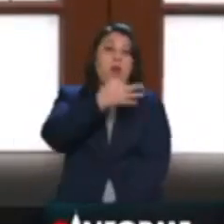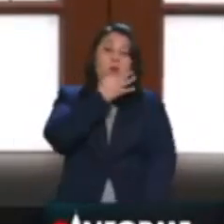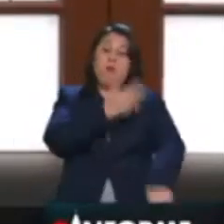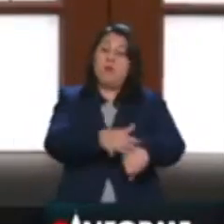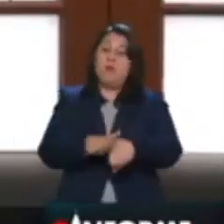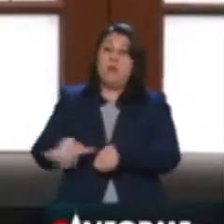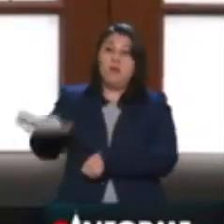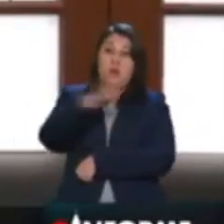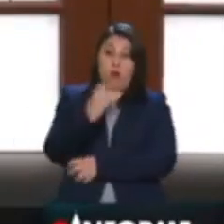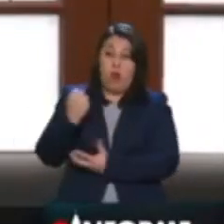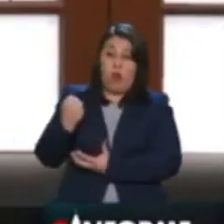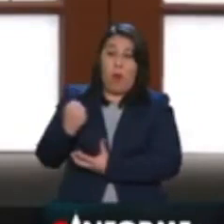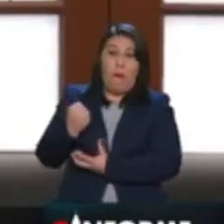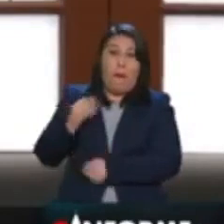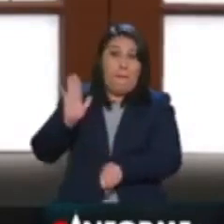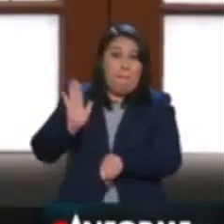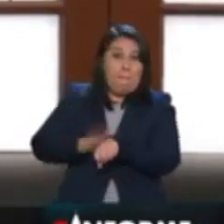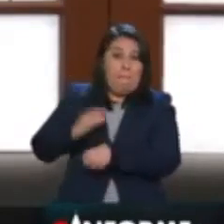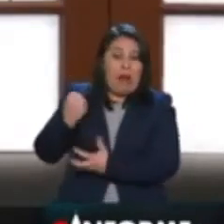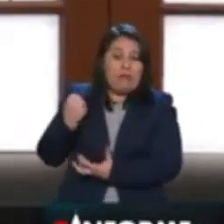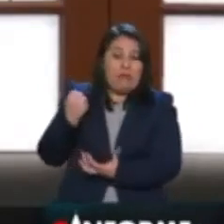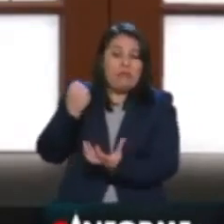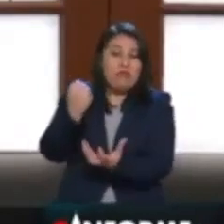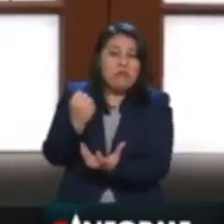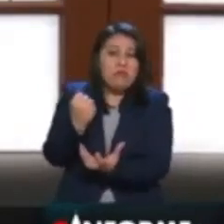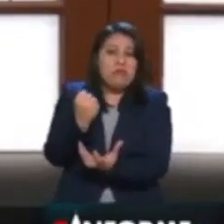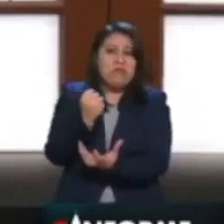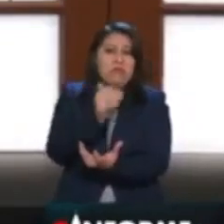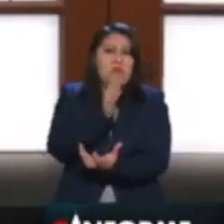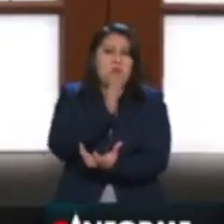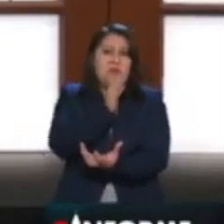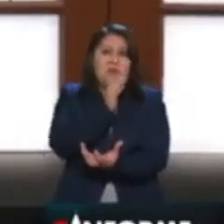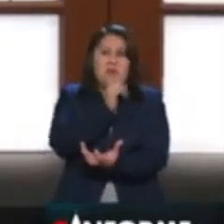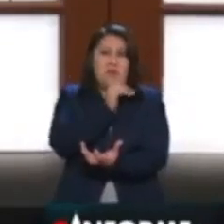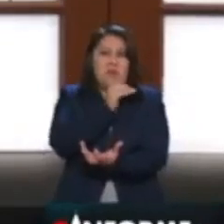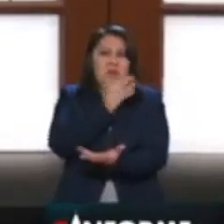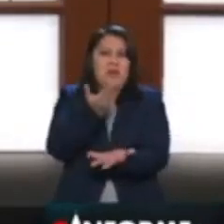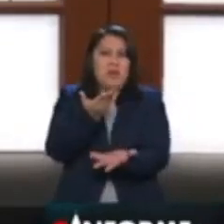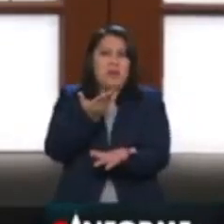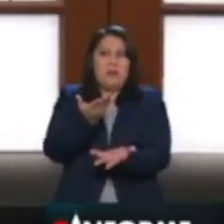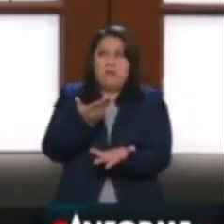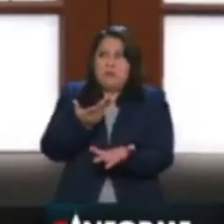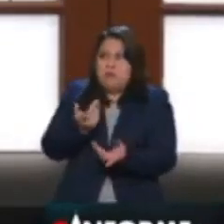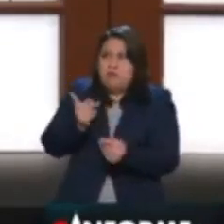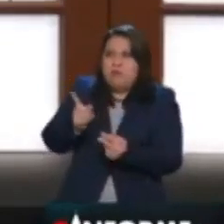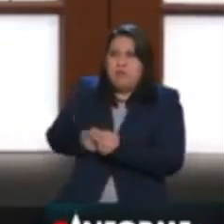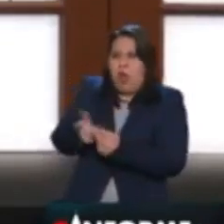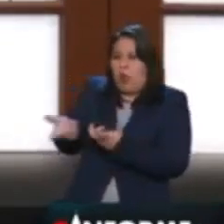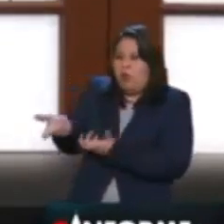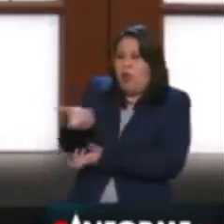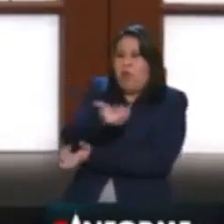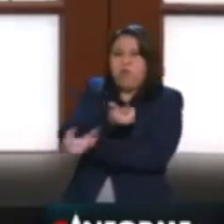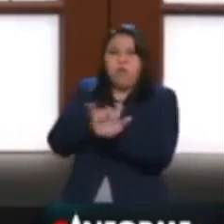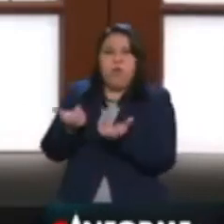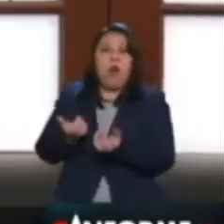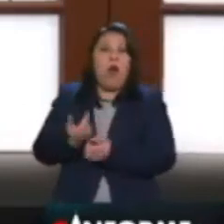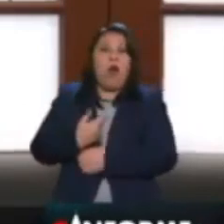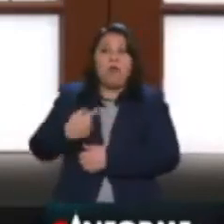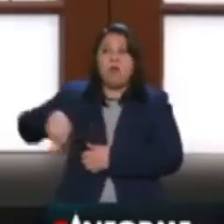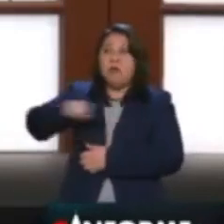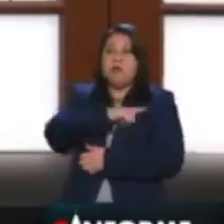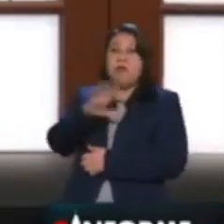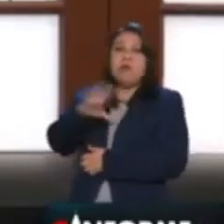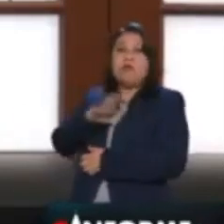entidad es un incremento en los recursos, porque sencillamente no hay recursos, no es que tengamos una caja guardada